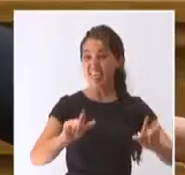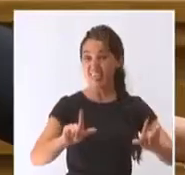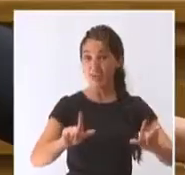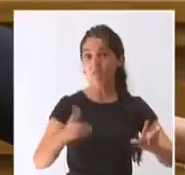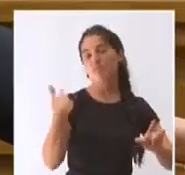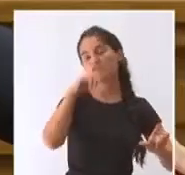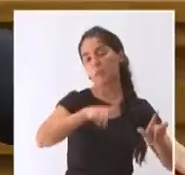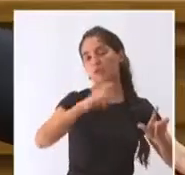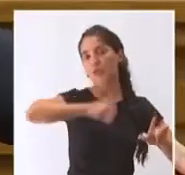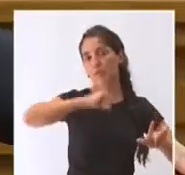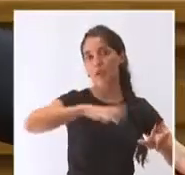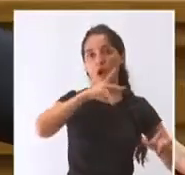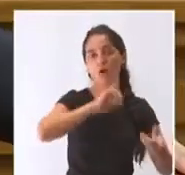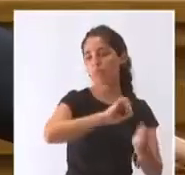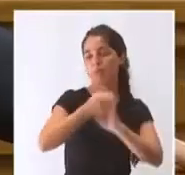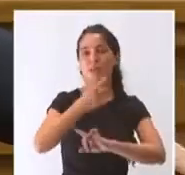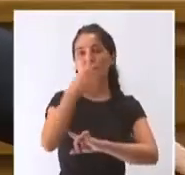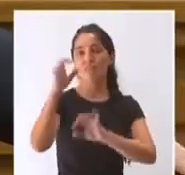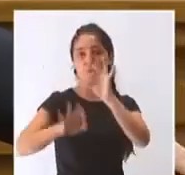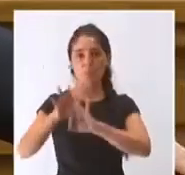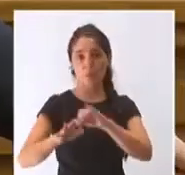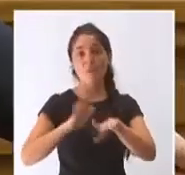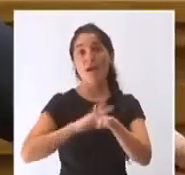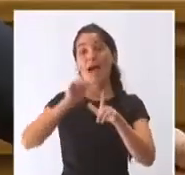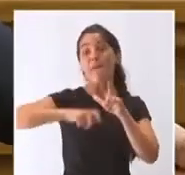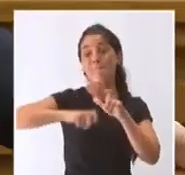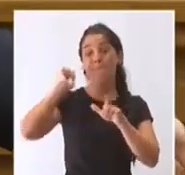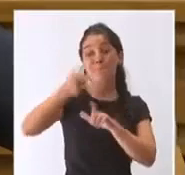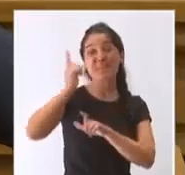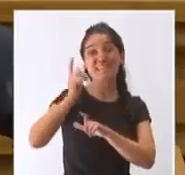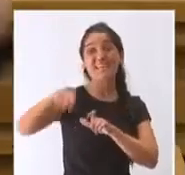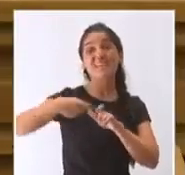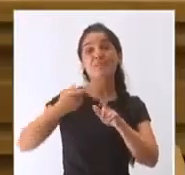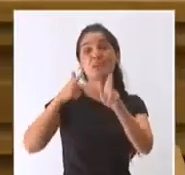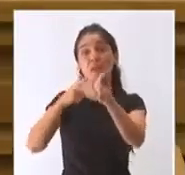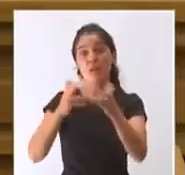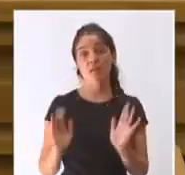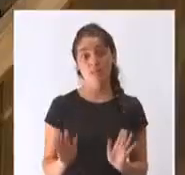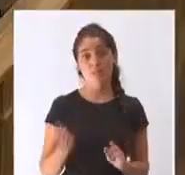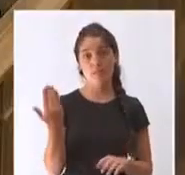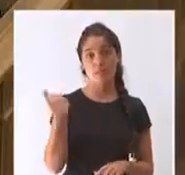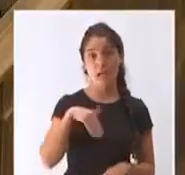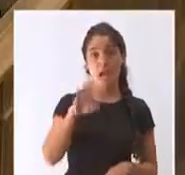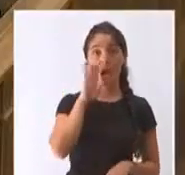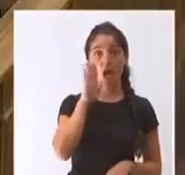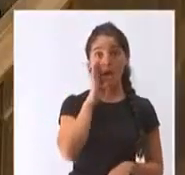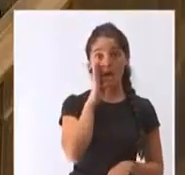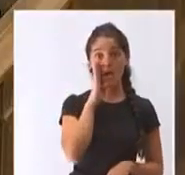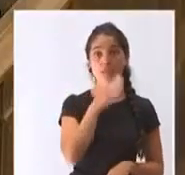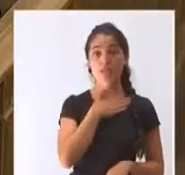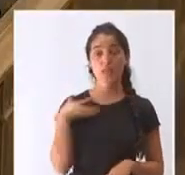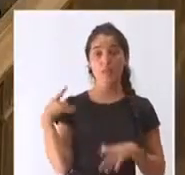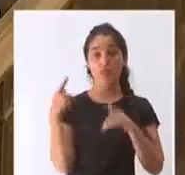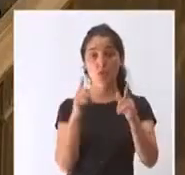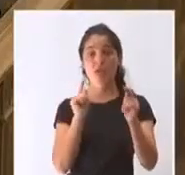de castilla-la mancha' tanto en casa como en pesca y como les he dicho antes vamos a abrir con urgencia el debate